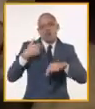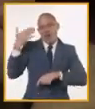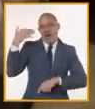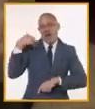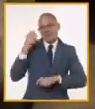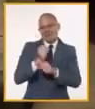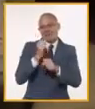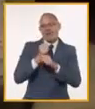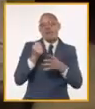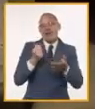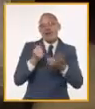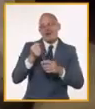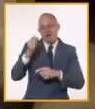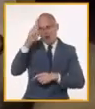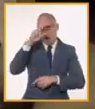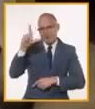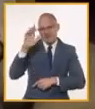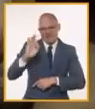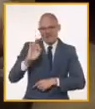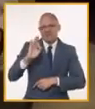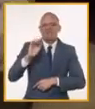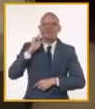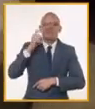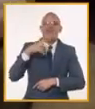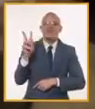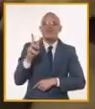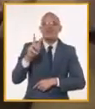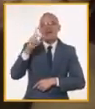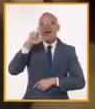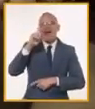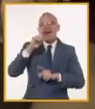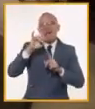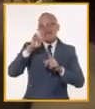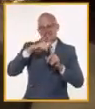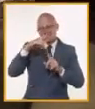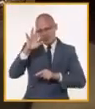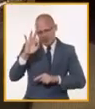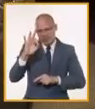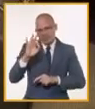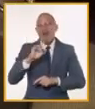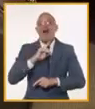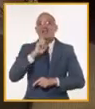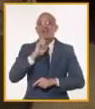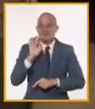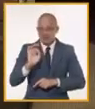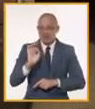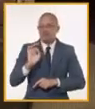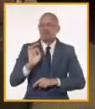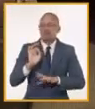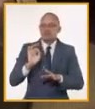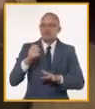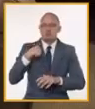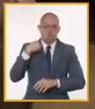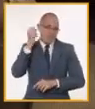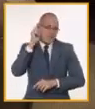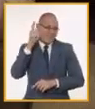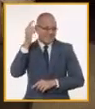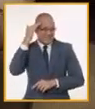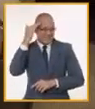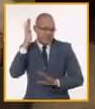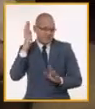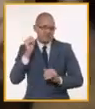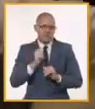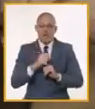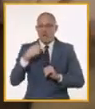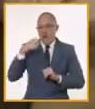cuando llegaba un tiro así, o una aguja, eso es lo más tú te encajas una aguja aquí delante de